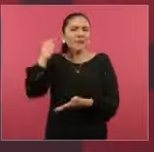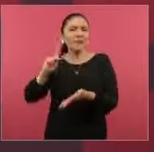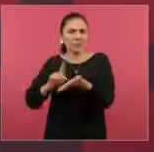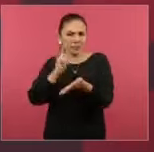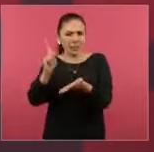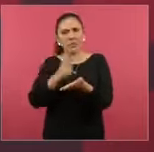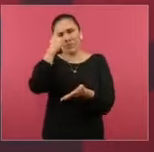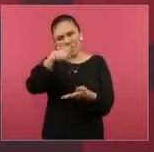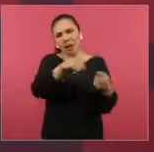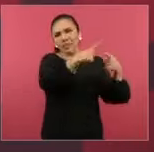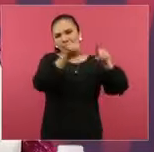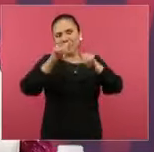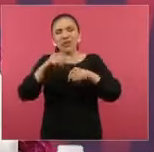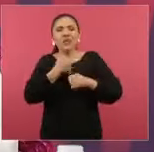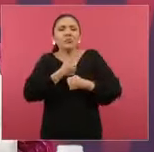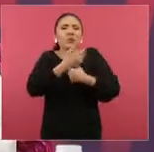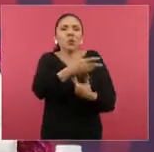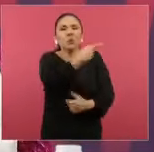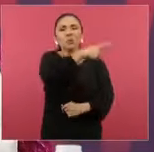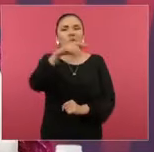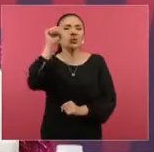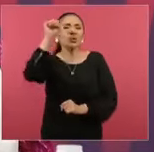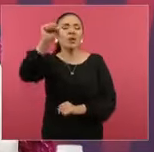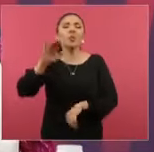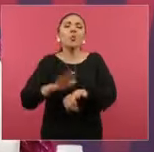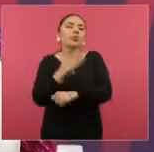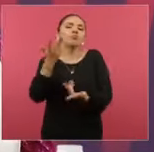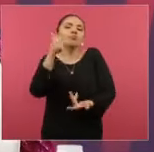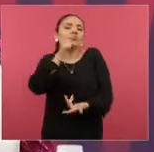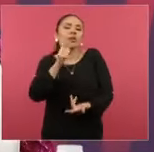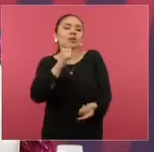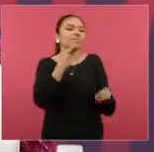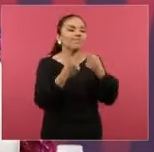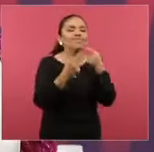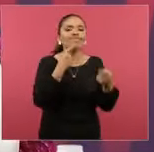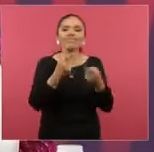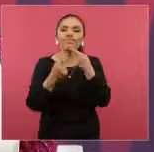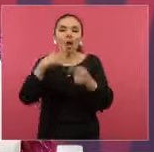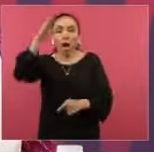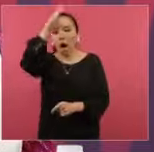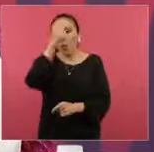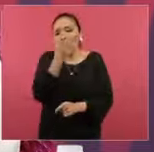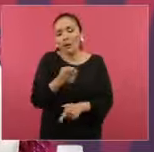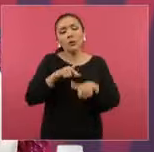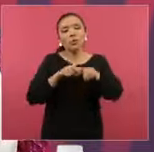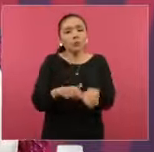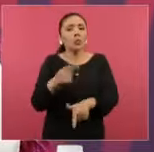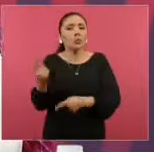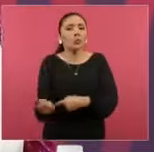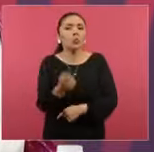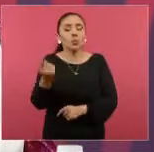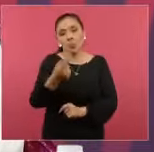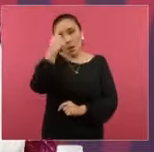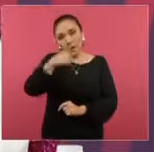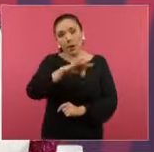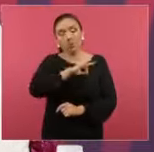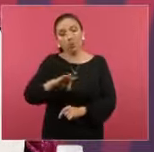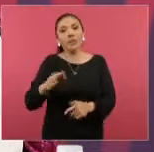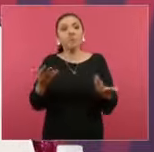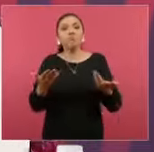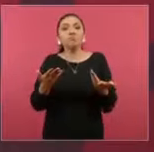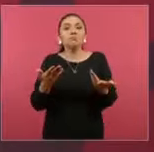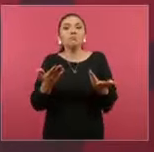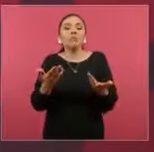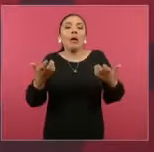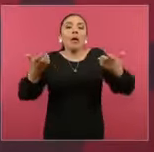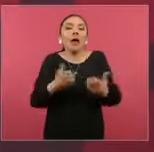las diferentes expresiones sindicales, porque estamos siempre en un diálogo permanente que nos permita conducir los